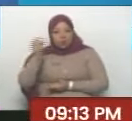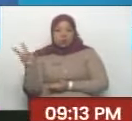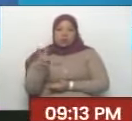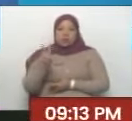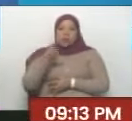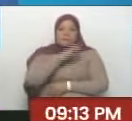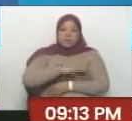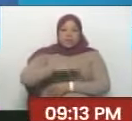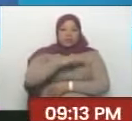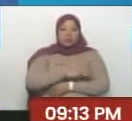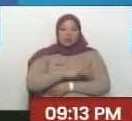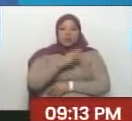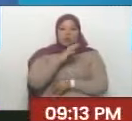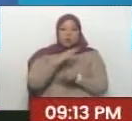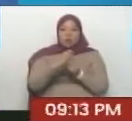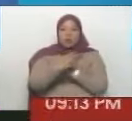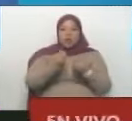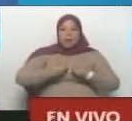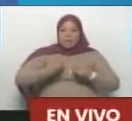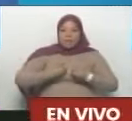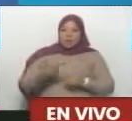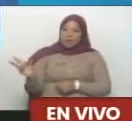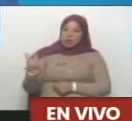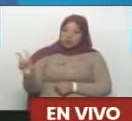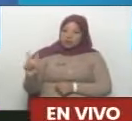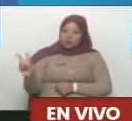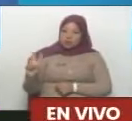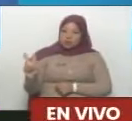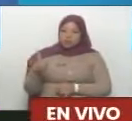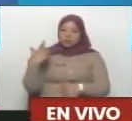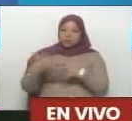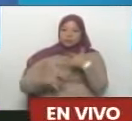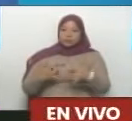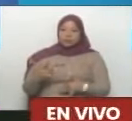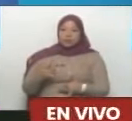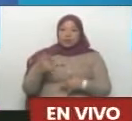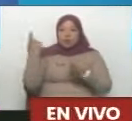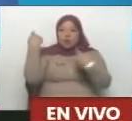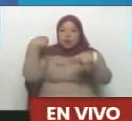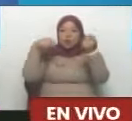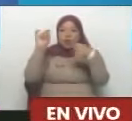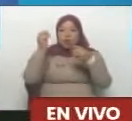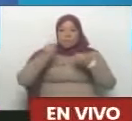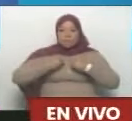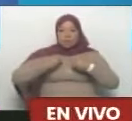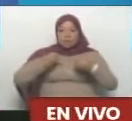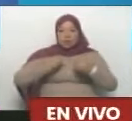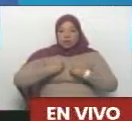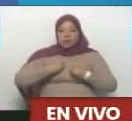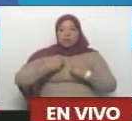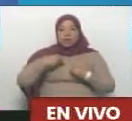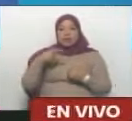de la Gran Misión Viva Venezuela, que va a ser el Fest Viva FEN